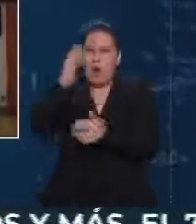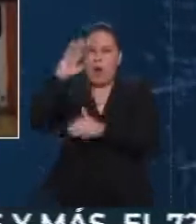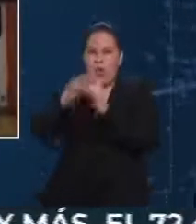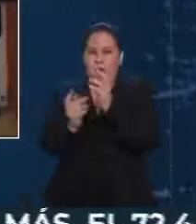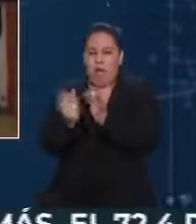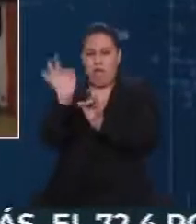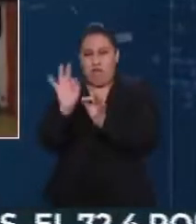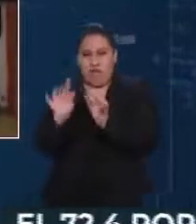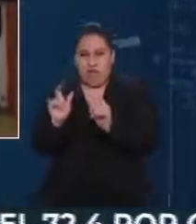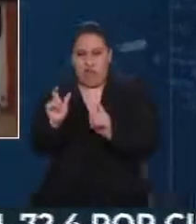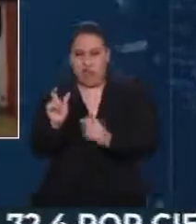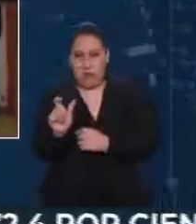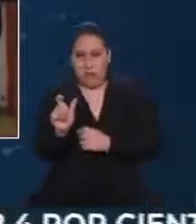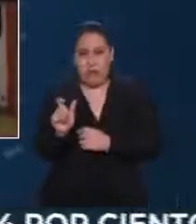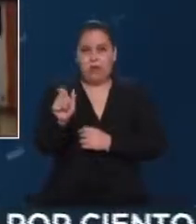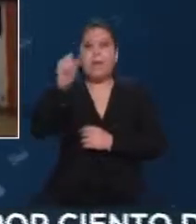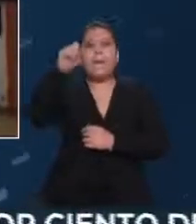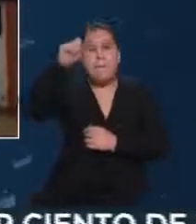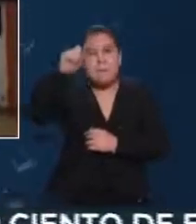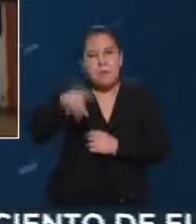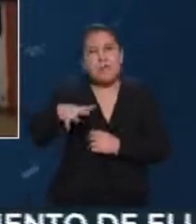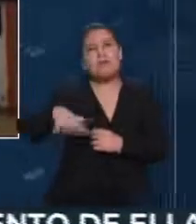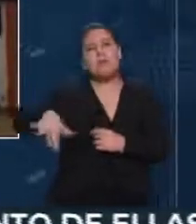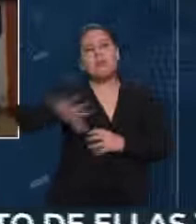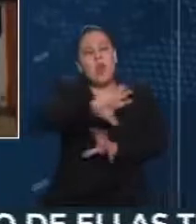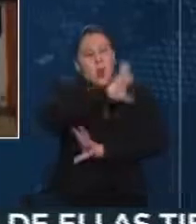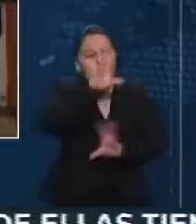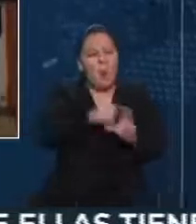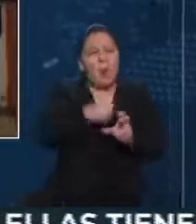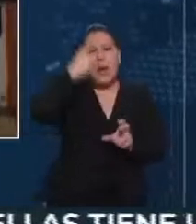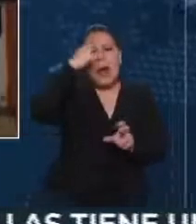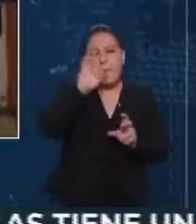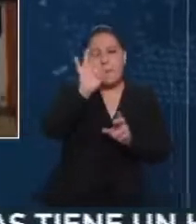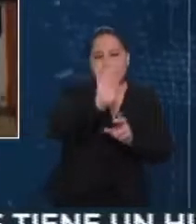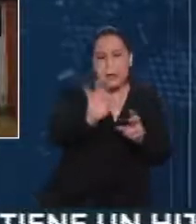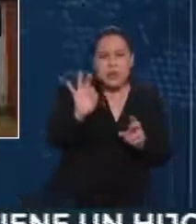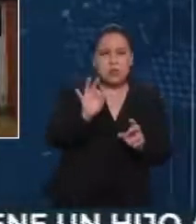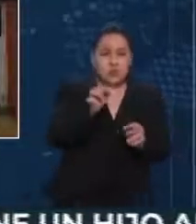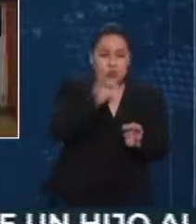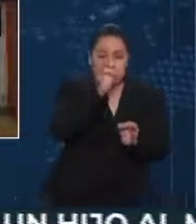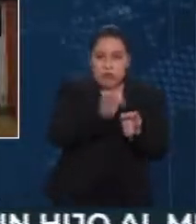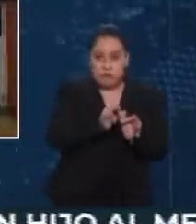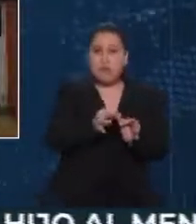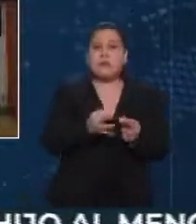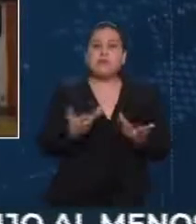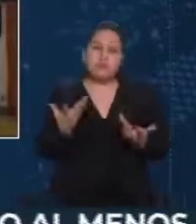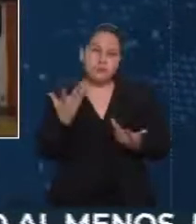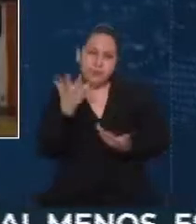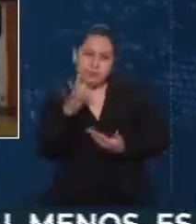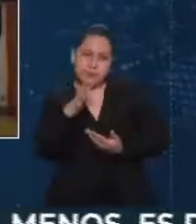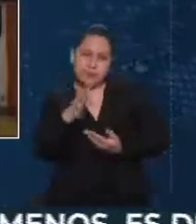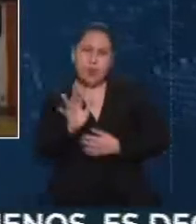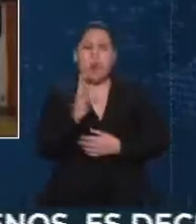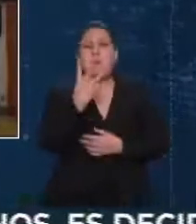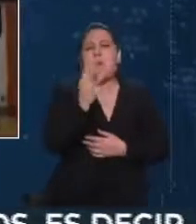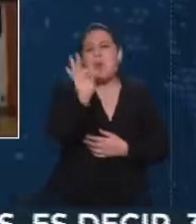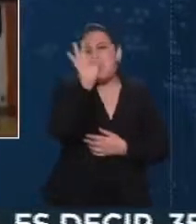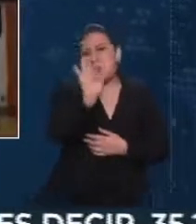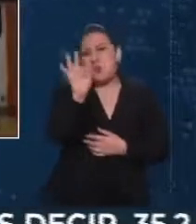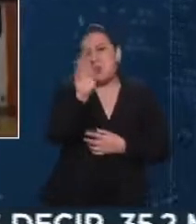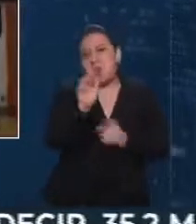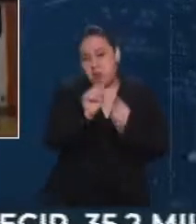la inflación nuclear, digamos, el núcleo fuerte de los precios, estamos más o menos en 4%, ¿no?